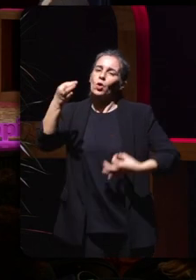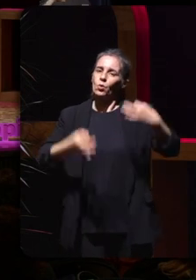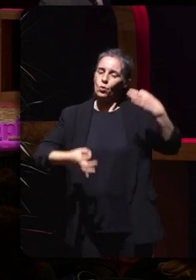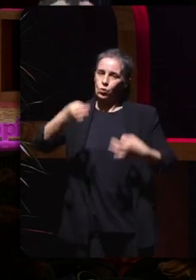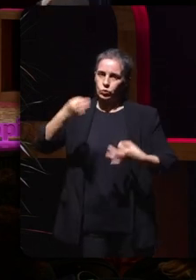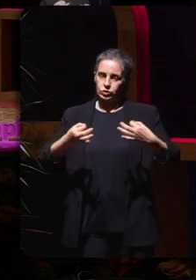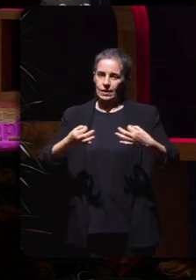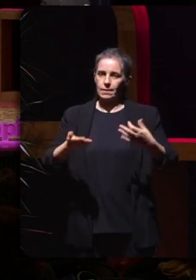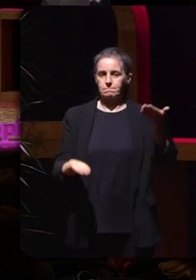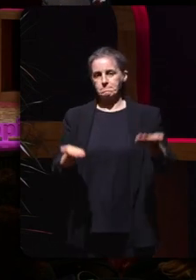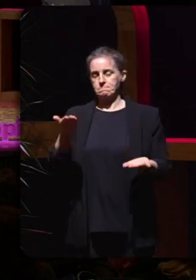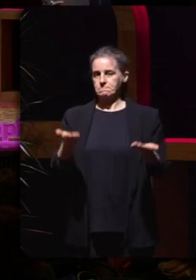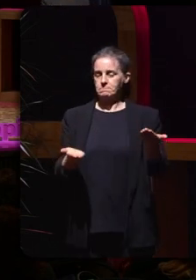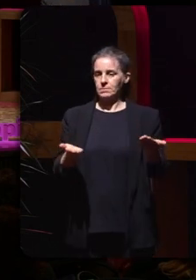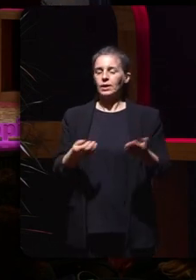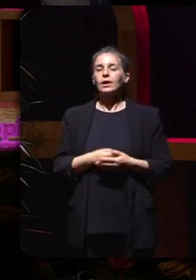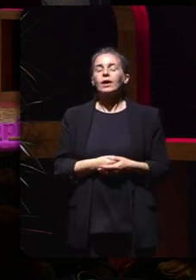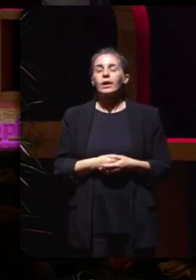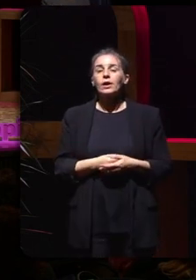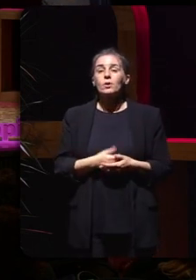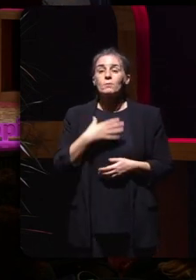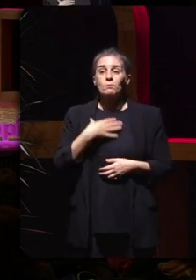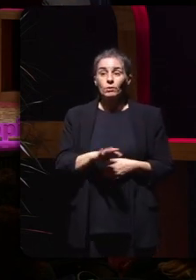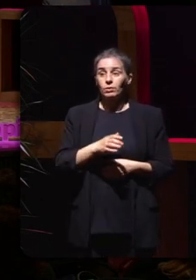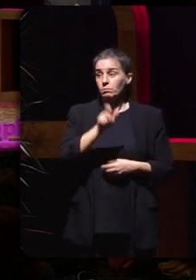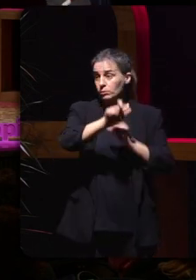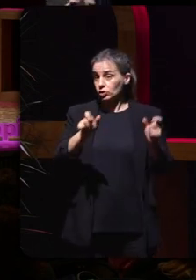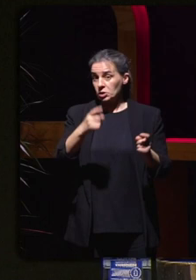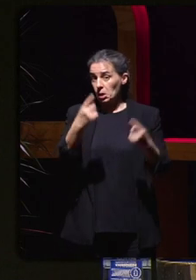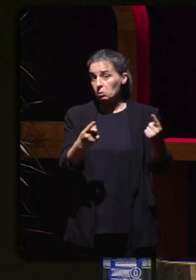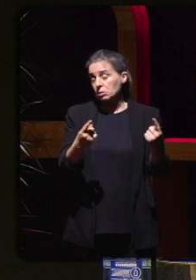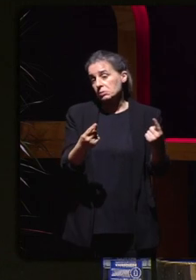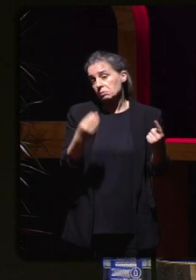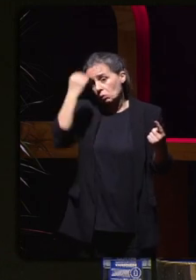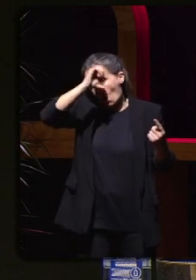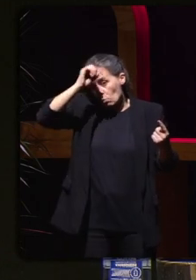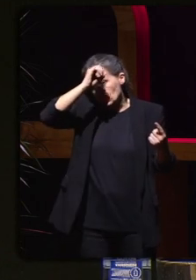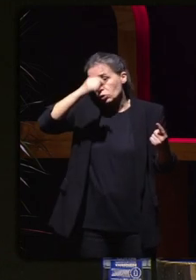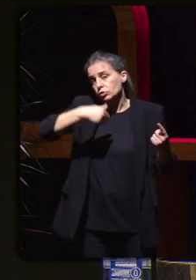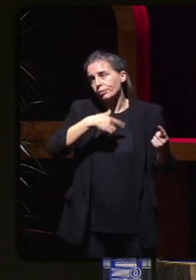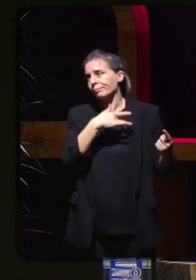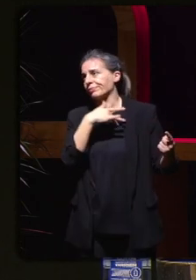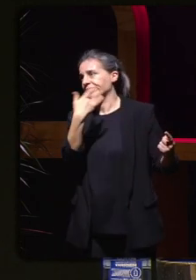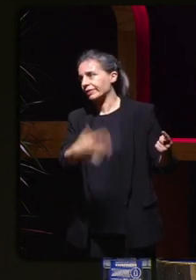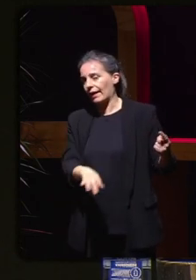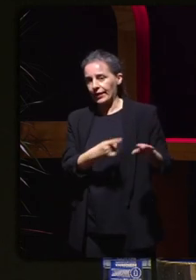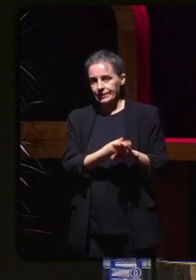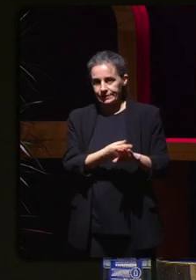y incluso probablemente a ojos de alguna gente seré benevolente pero